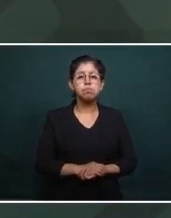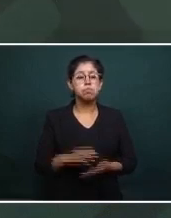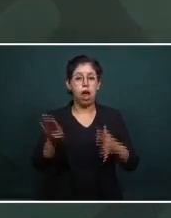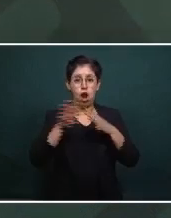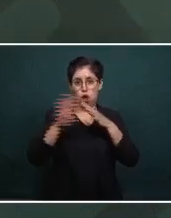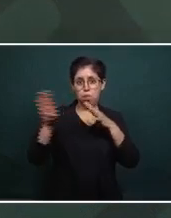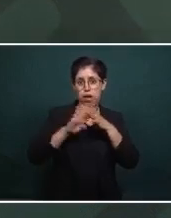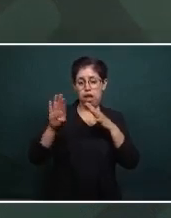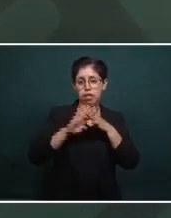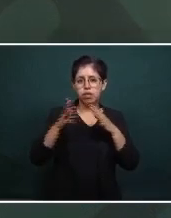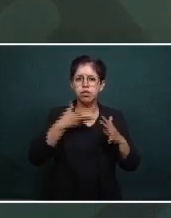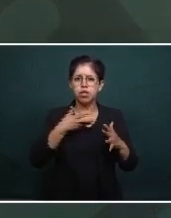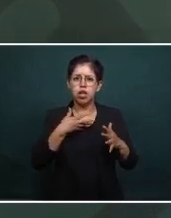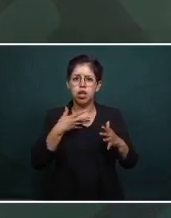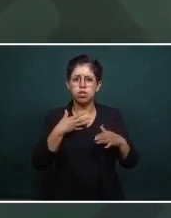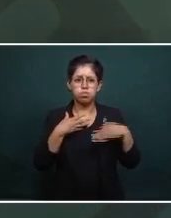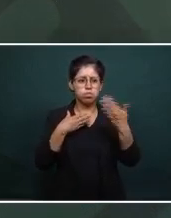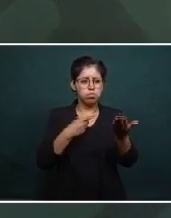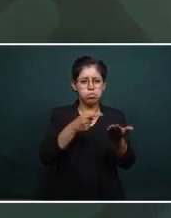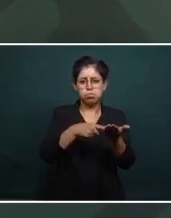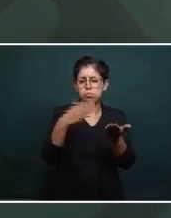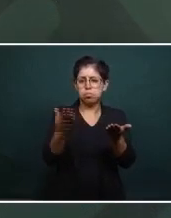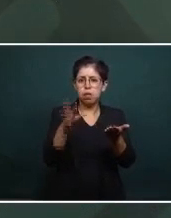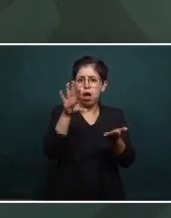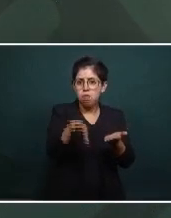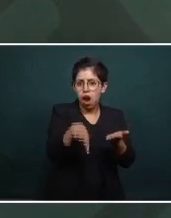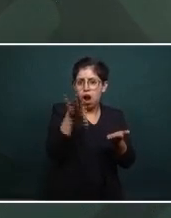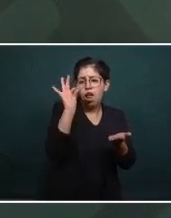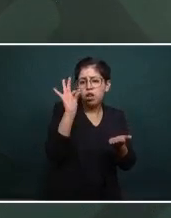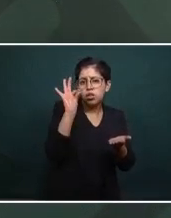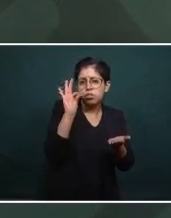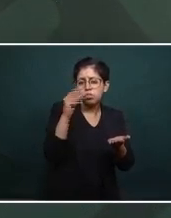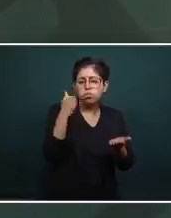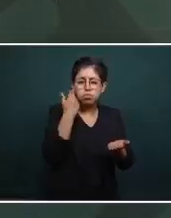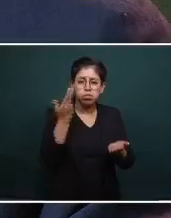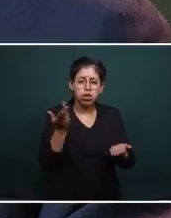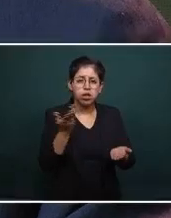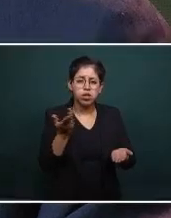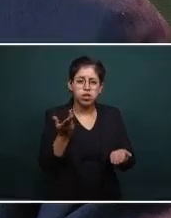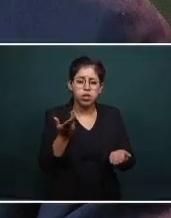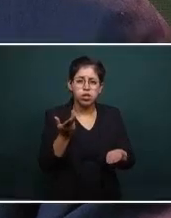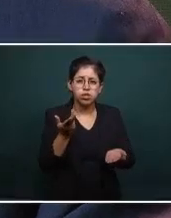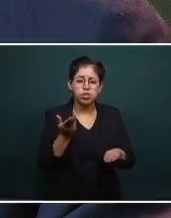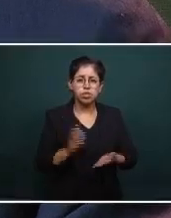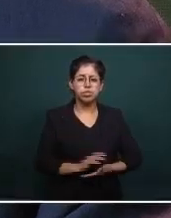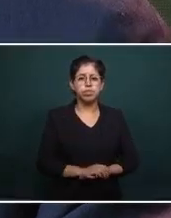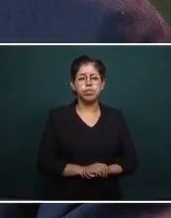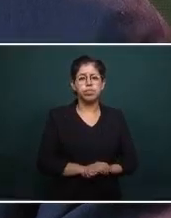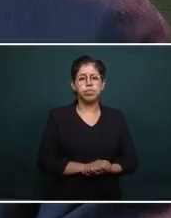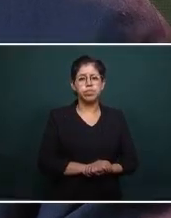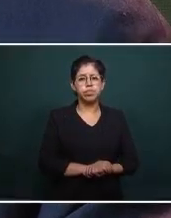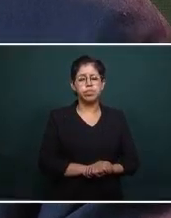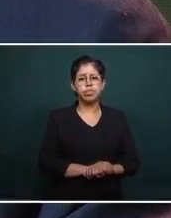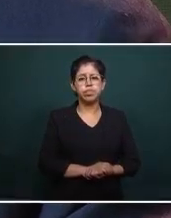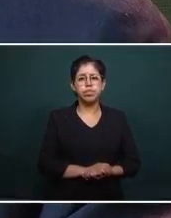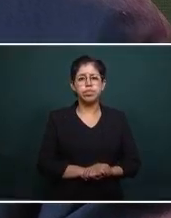opciones para que haya desarrollo, para que haya